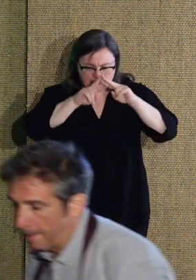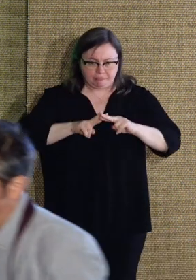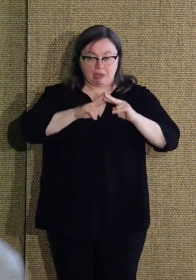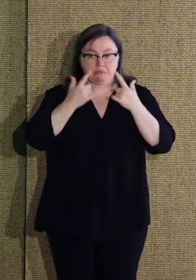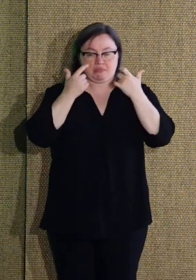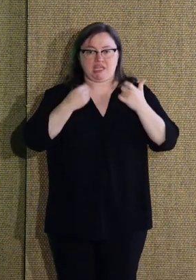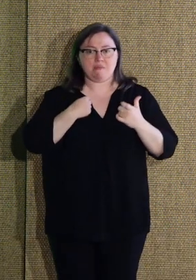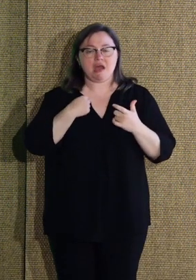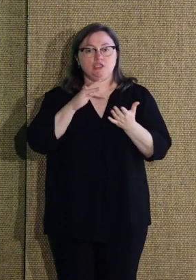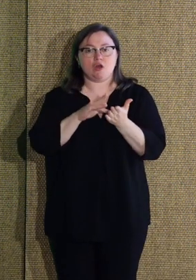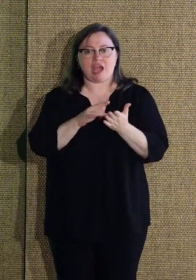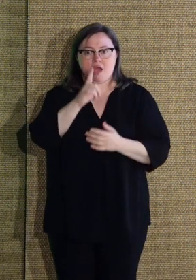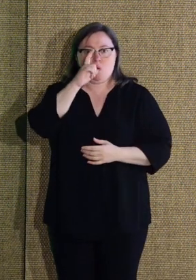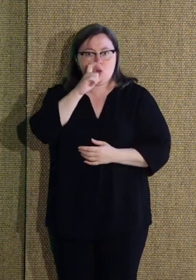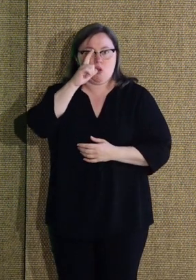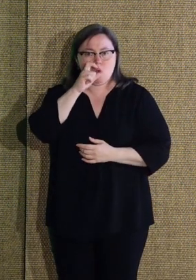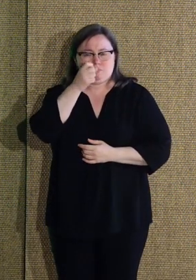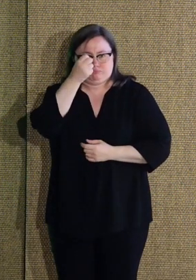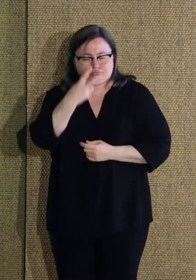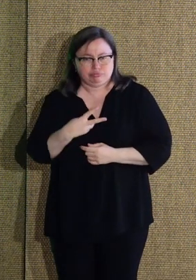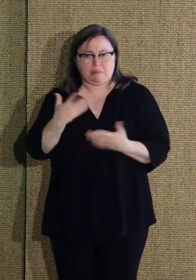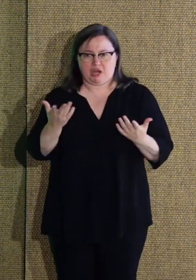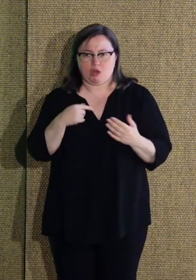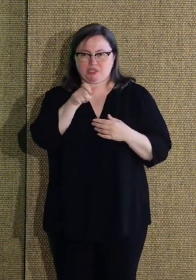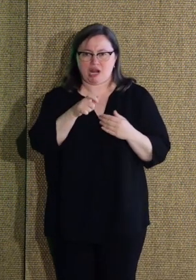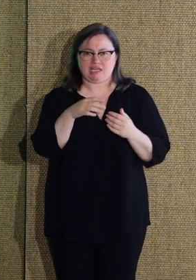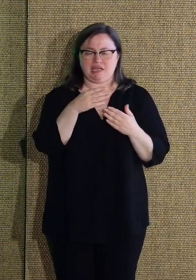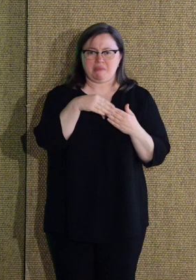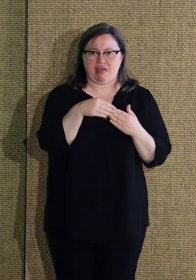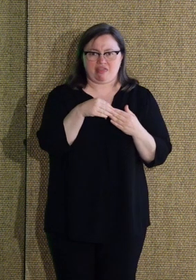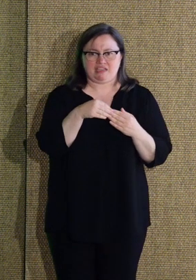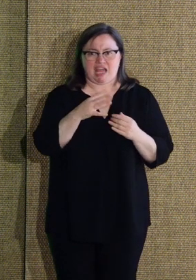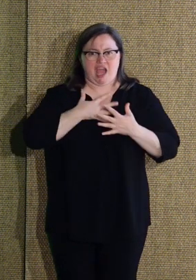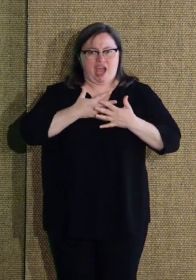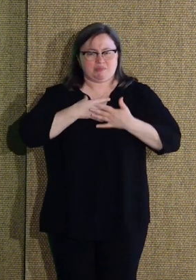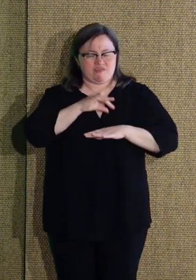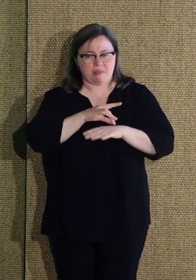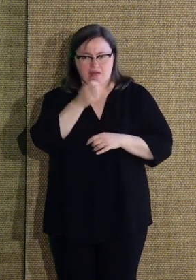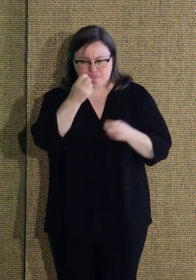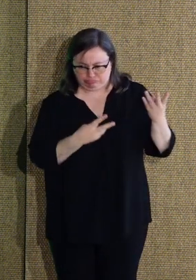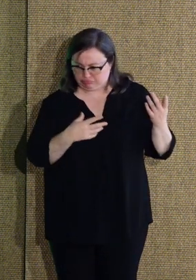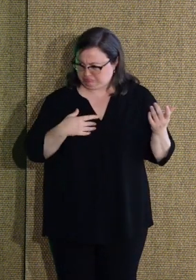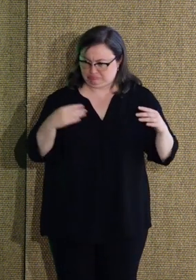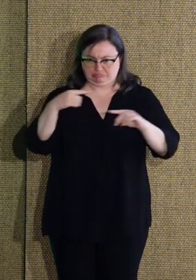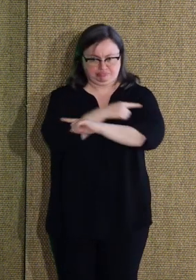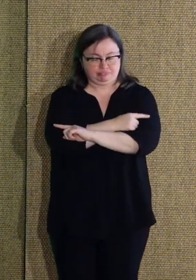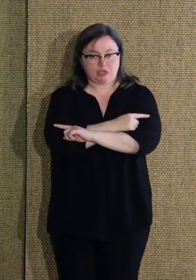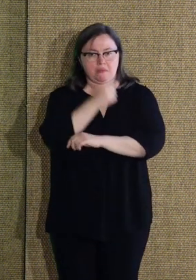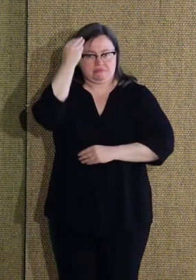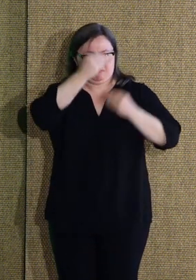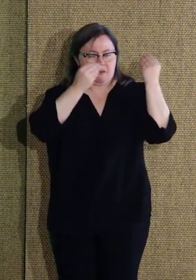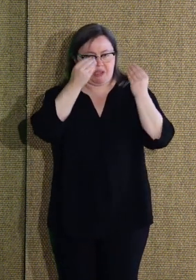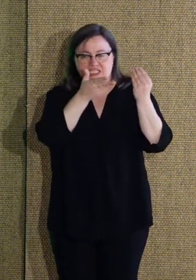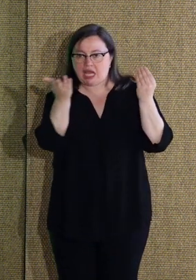que salían muchísimos inhaladores, pero no teníamos tantos internos con asma. Entonces, ahí fue cuando me planteé por primera